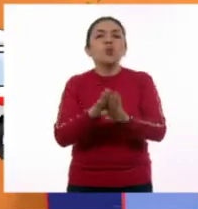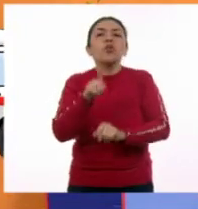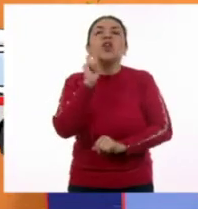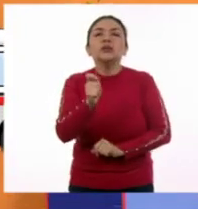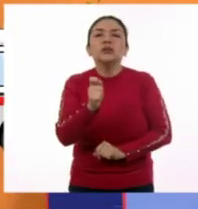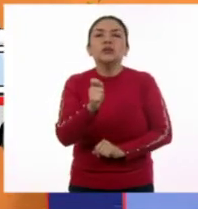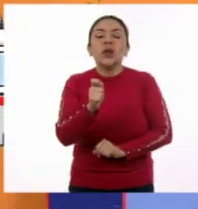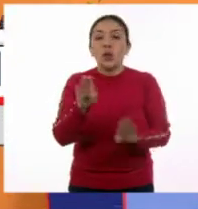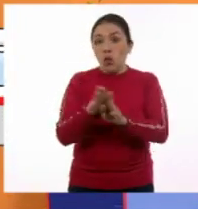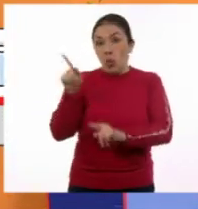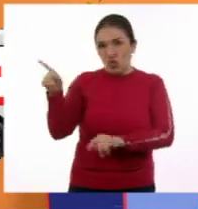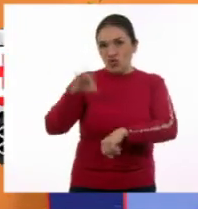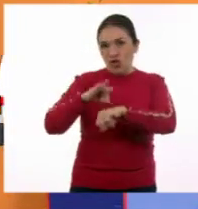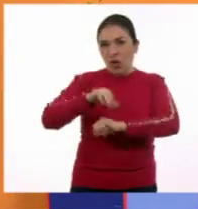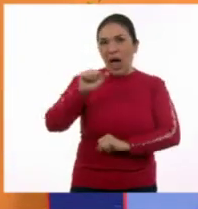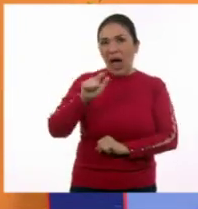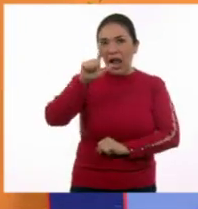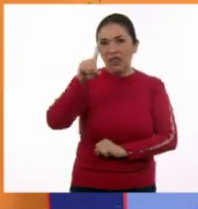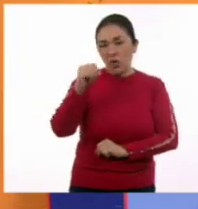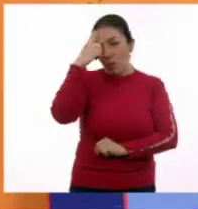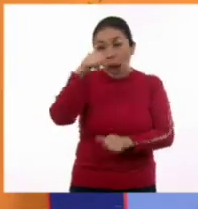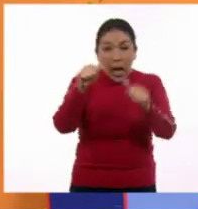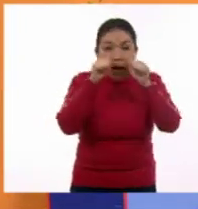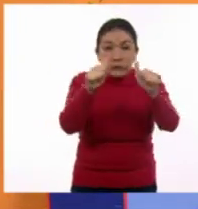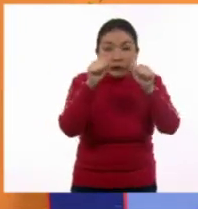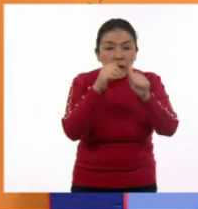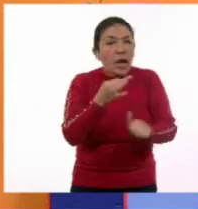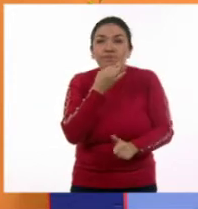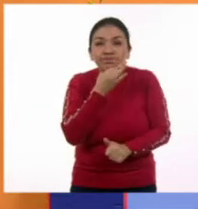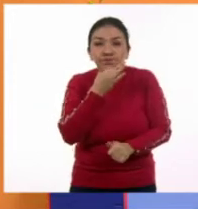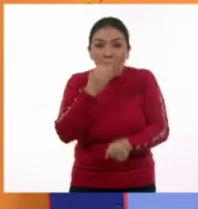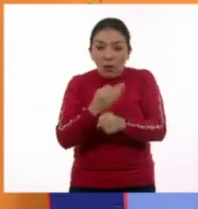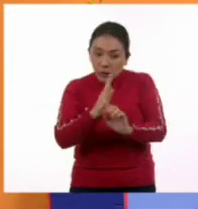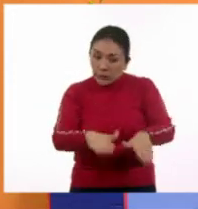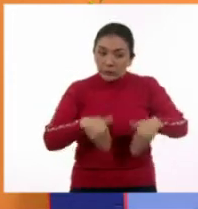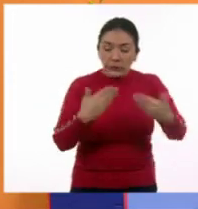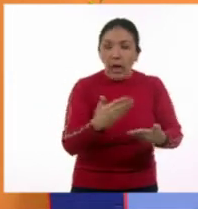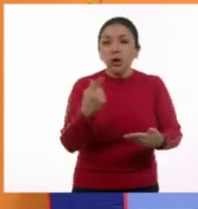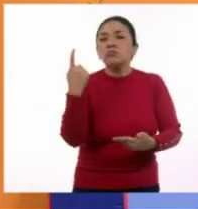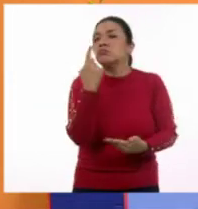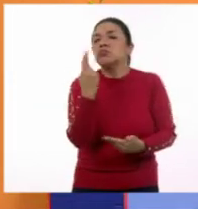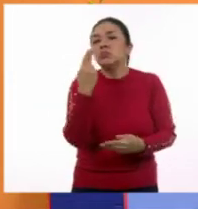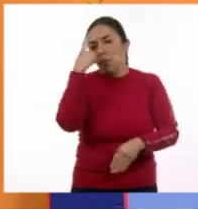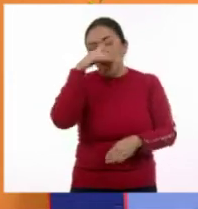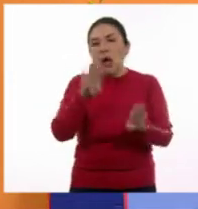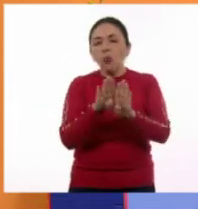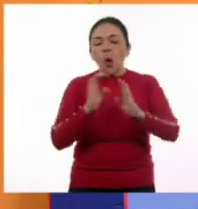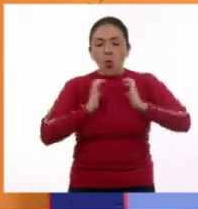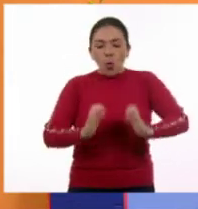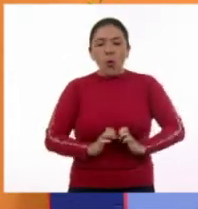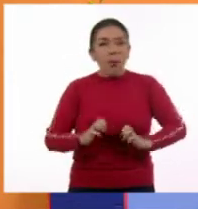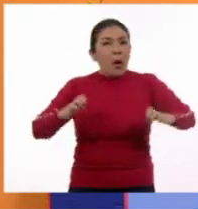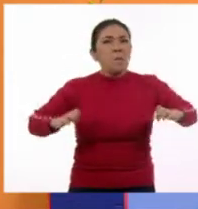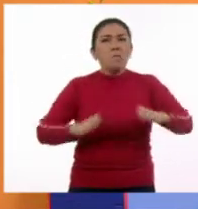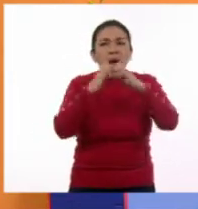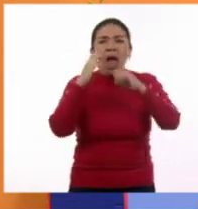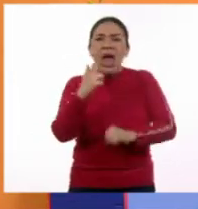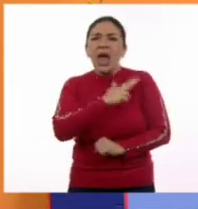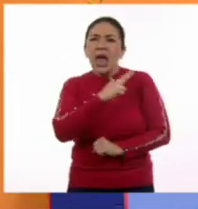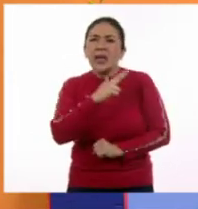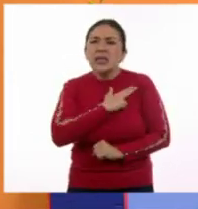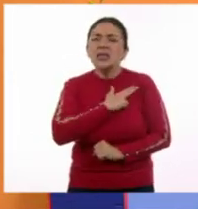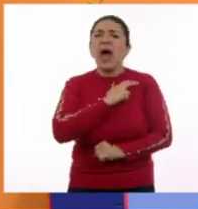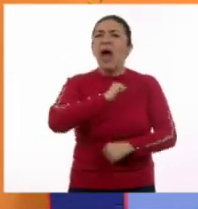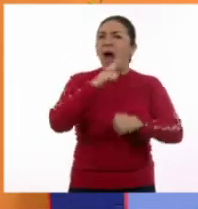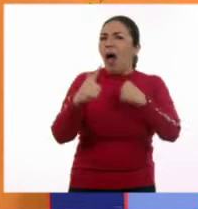aldo a darnos esa atención inmediata que necesitamos tal vez para estabilizarnos en caso de que tengamos alguna lesión